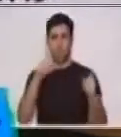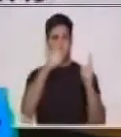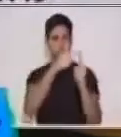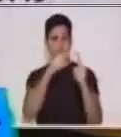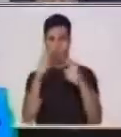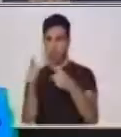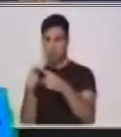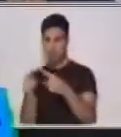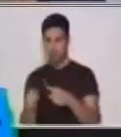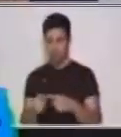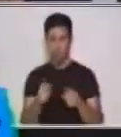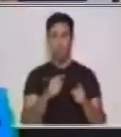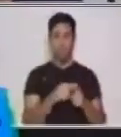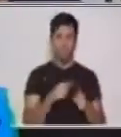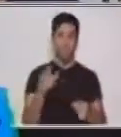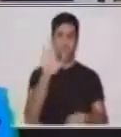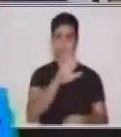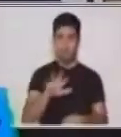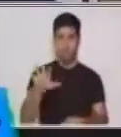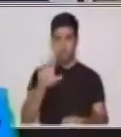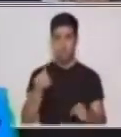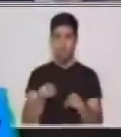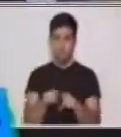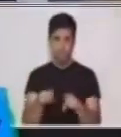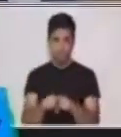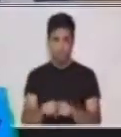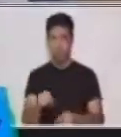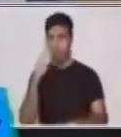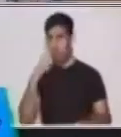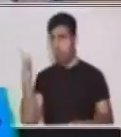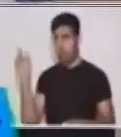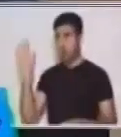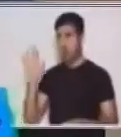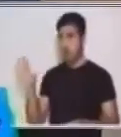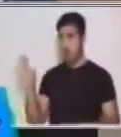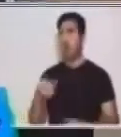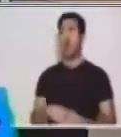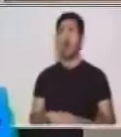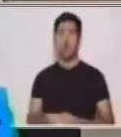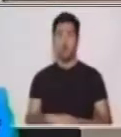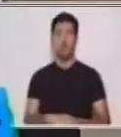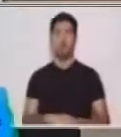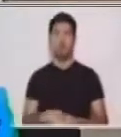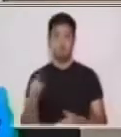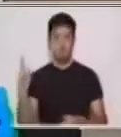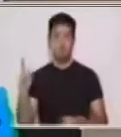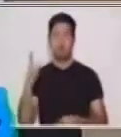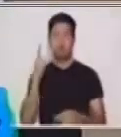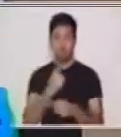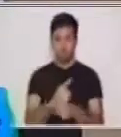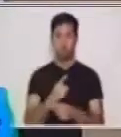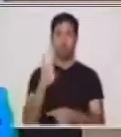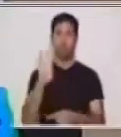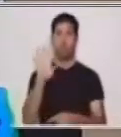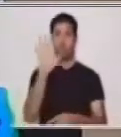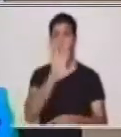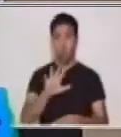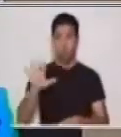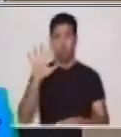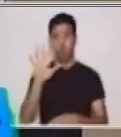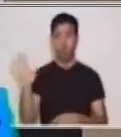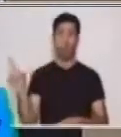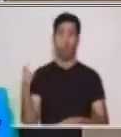efectivamente, todas tienen 1, 2, 3 y 4 lados. Entonces son